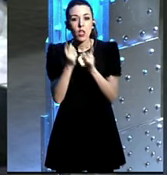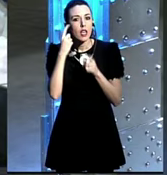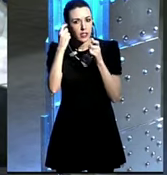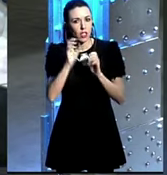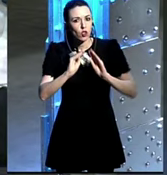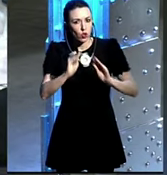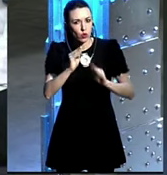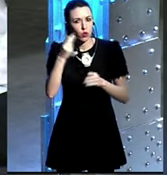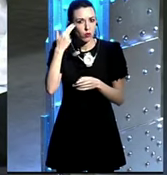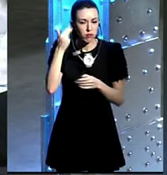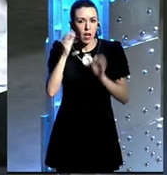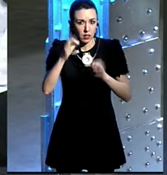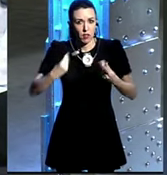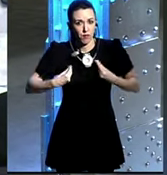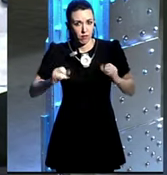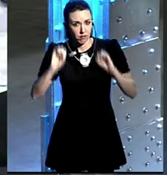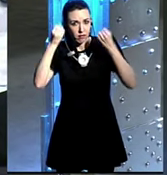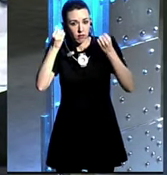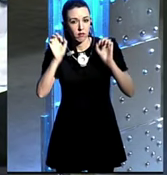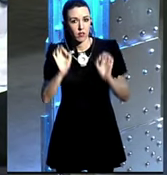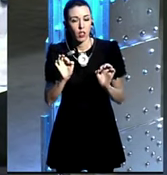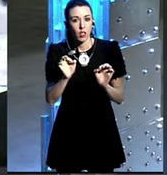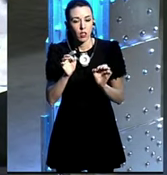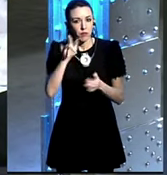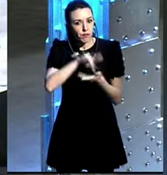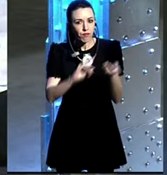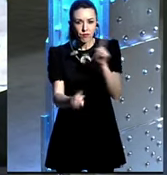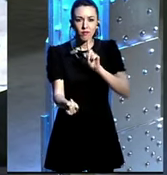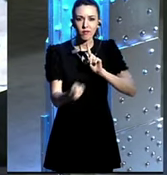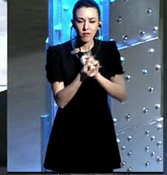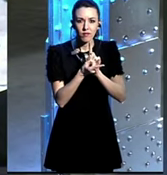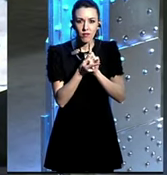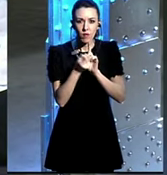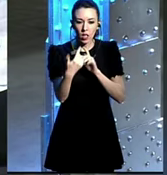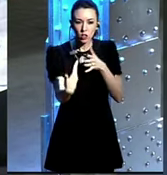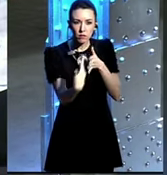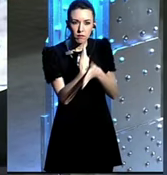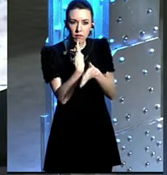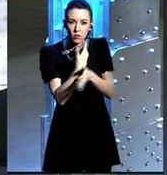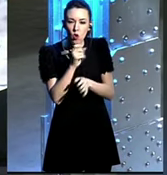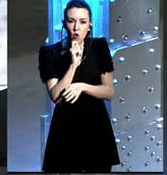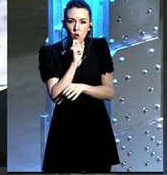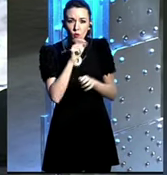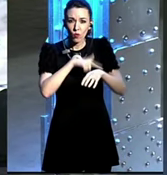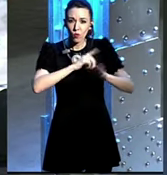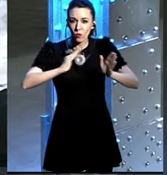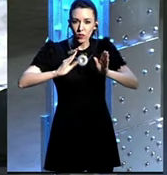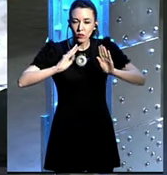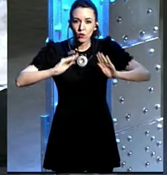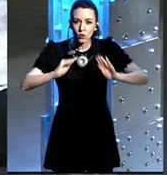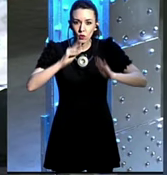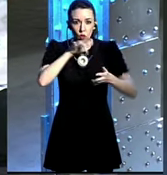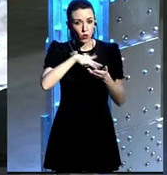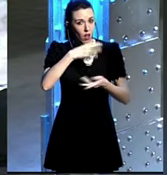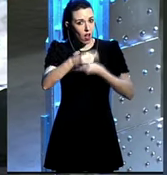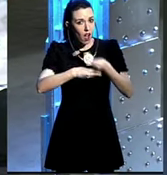de suicidio y de hecho los ha sobrevivido, y cuando he hablado con ellos lo describían como que estaban en un momento en el cual lo